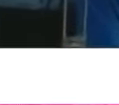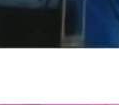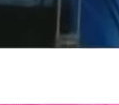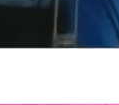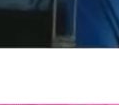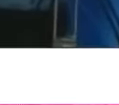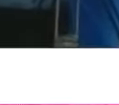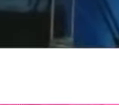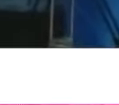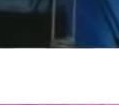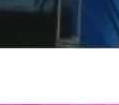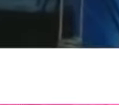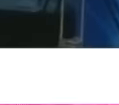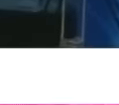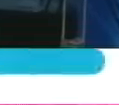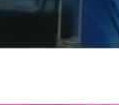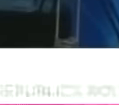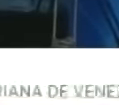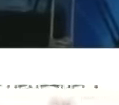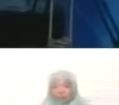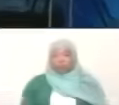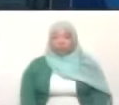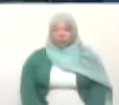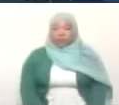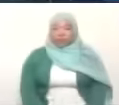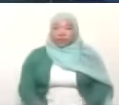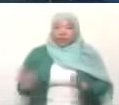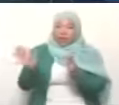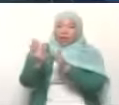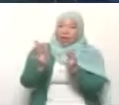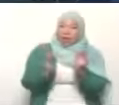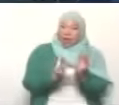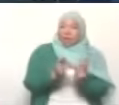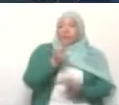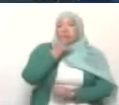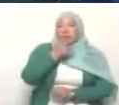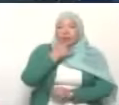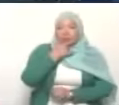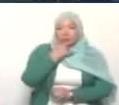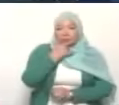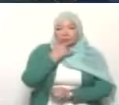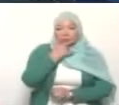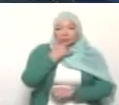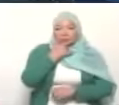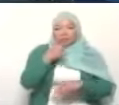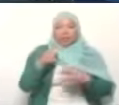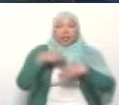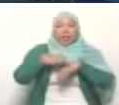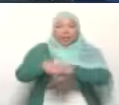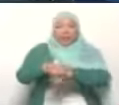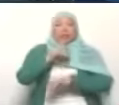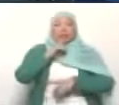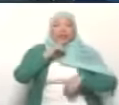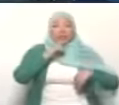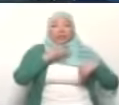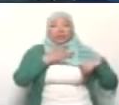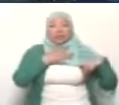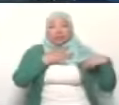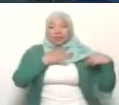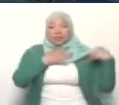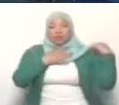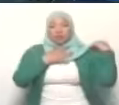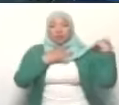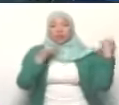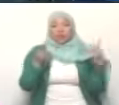abrir la historia, abrir rebelde, abrir bonito, abrir intenso, abrir